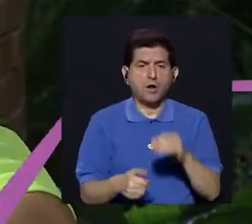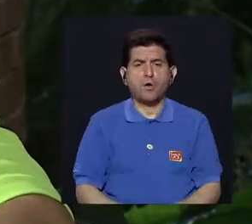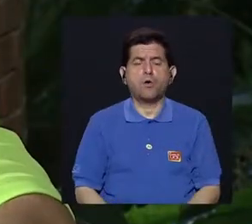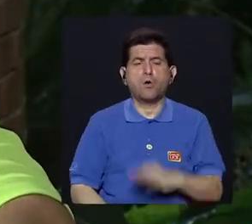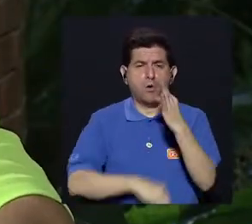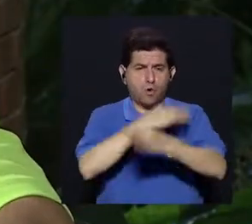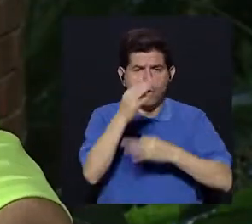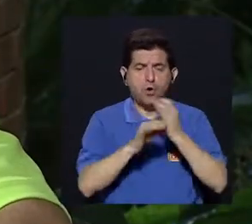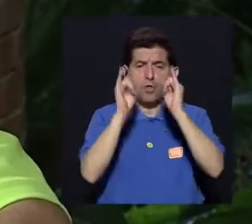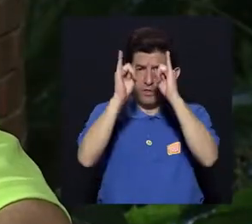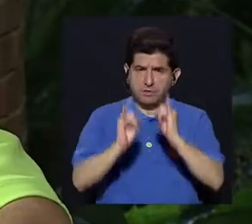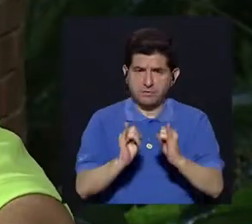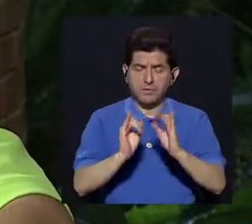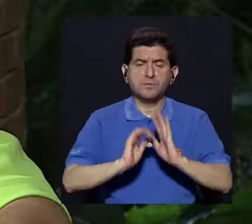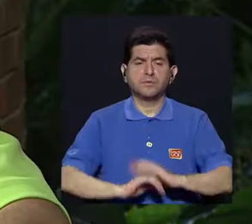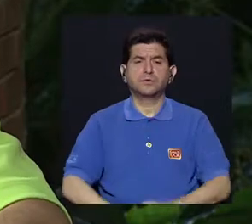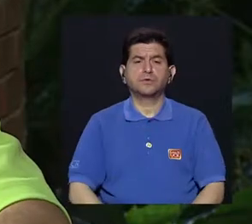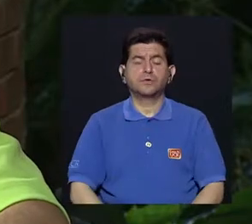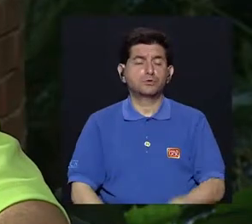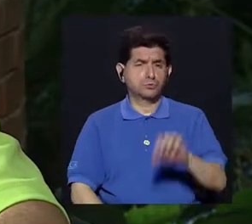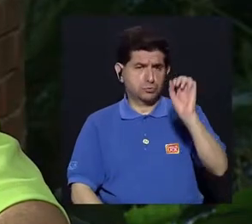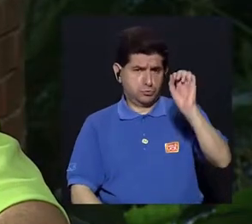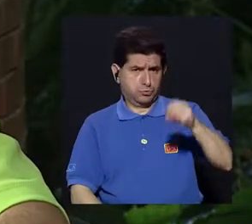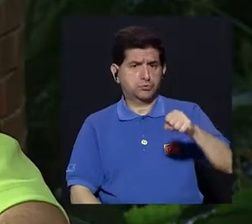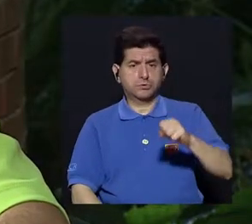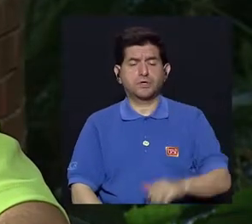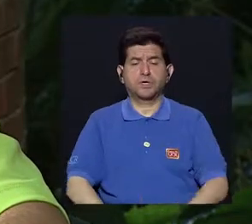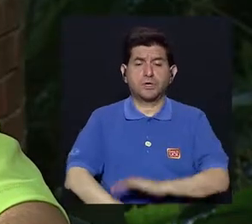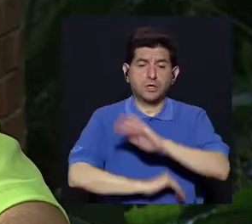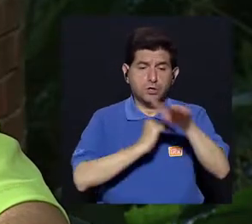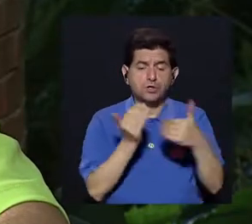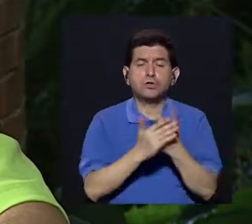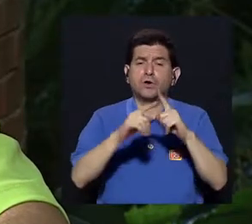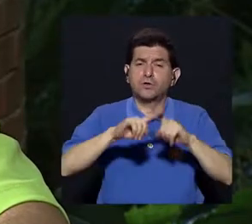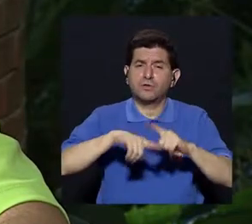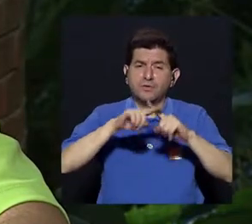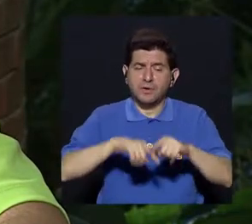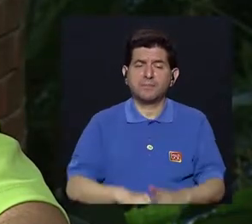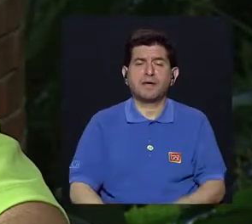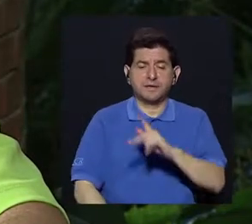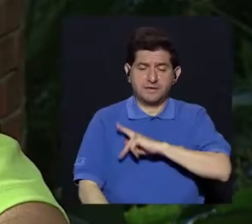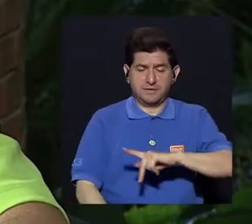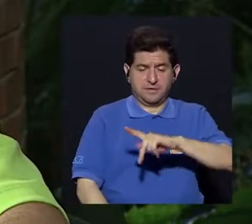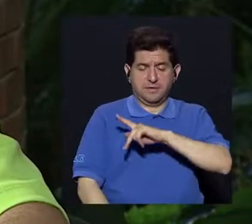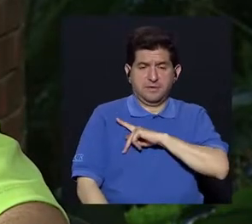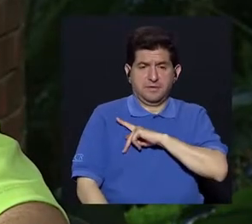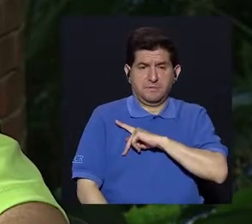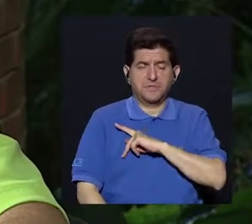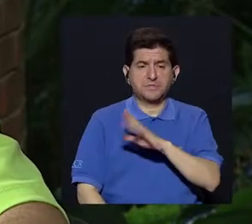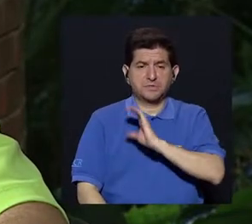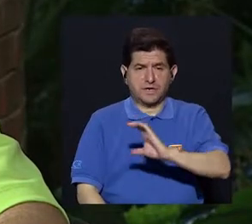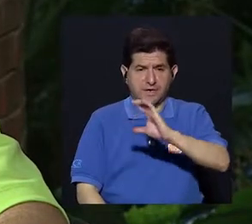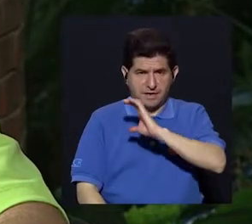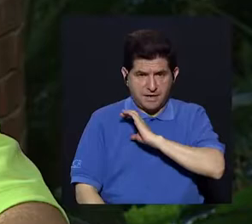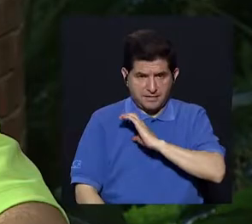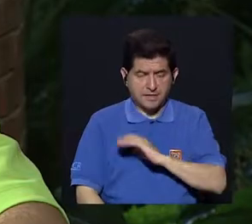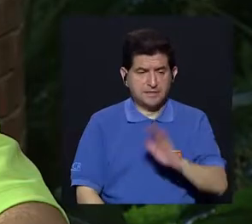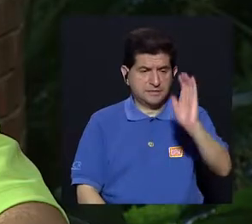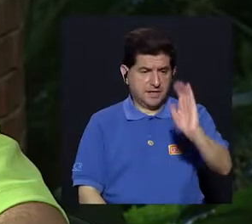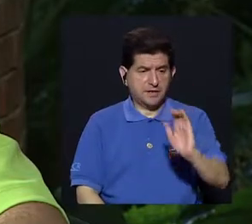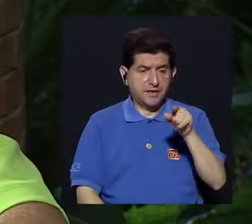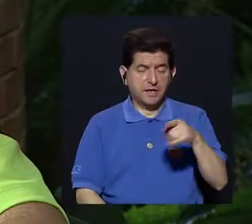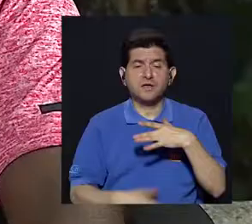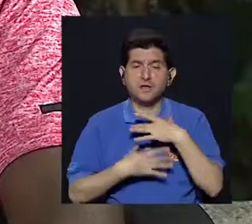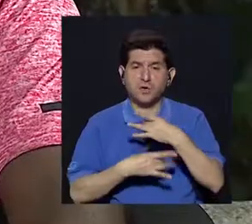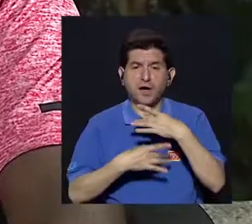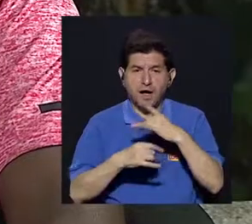en carácter individual. Bueno, sí, yo creo que todo va a depender de la personalidad del niño o su inclinación